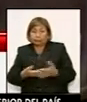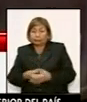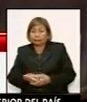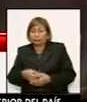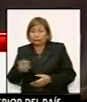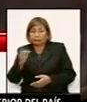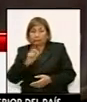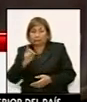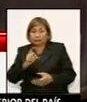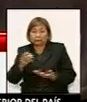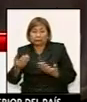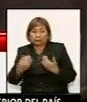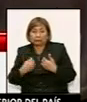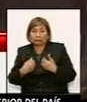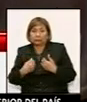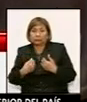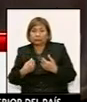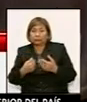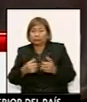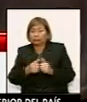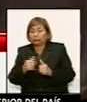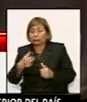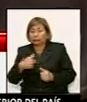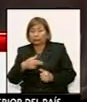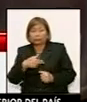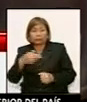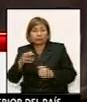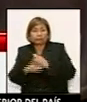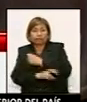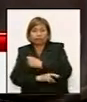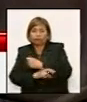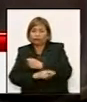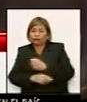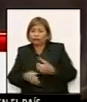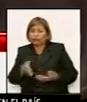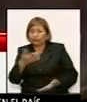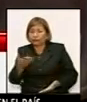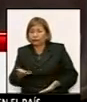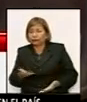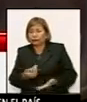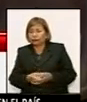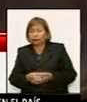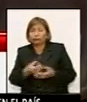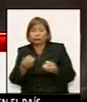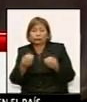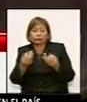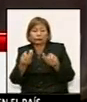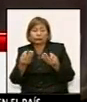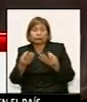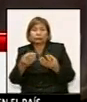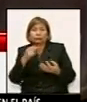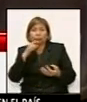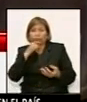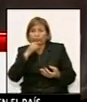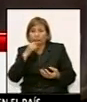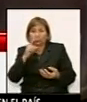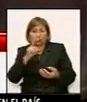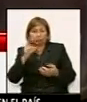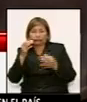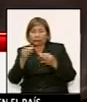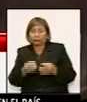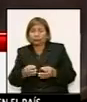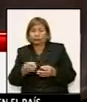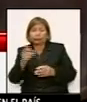no ha venido sucediendo en nuestro país. Si bien es cierto, cada vez existe mayor número de mujeres que efectivamente no formalizan